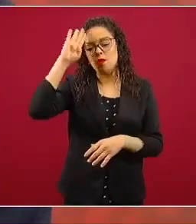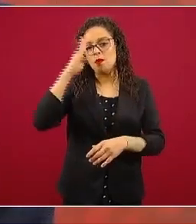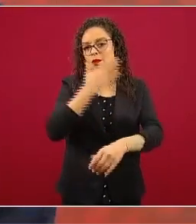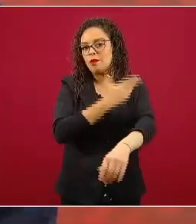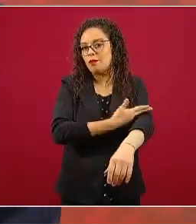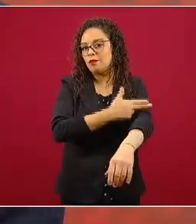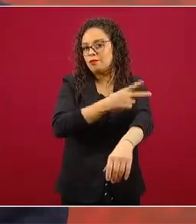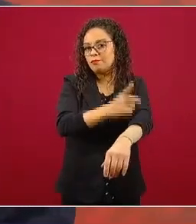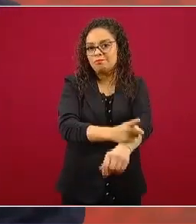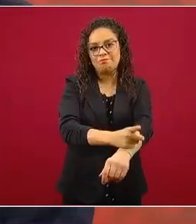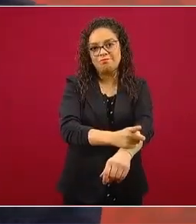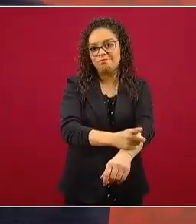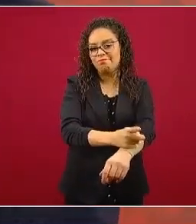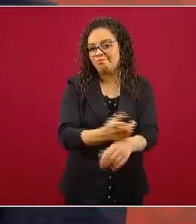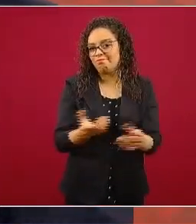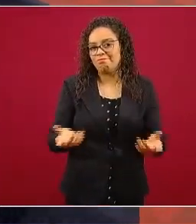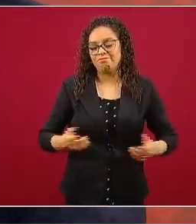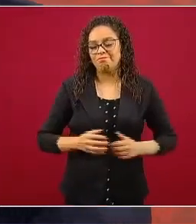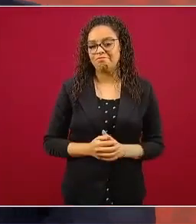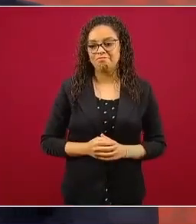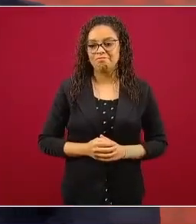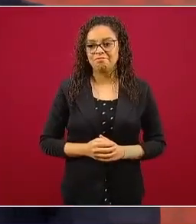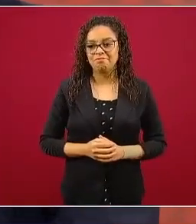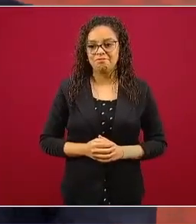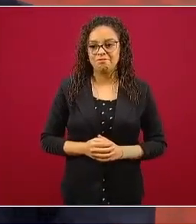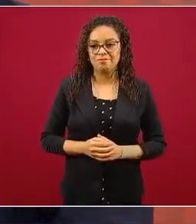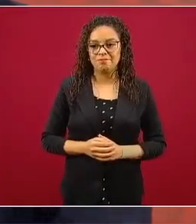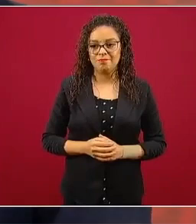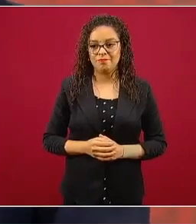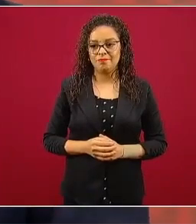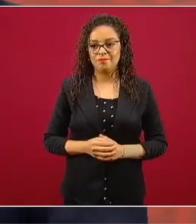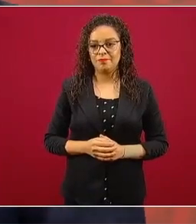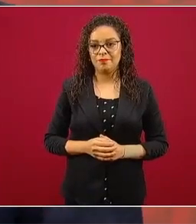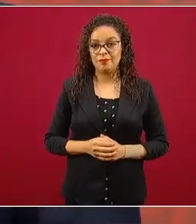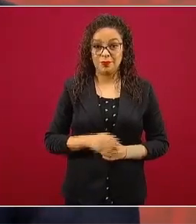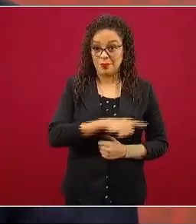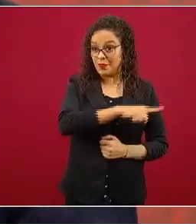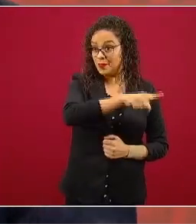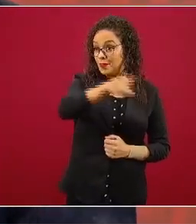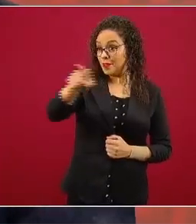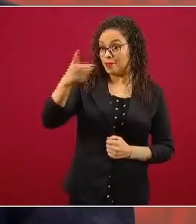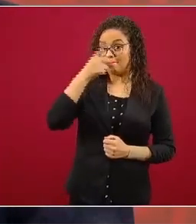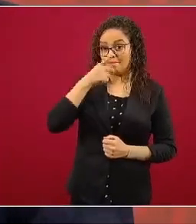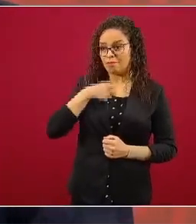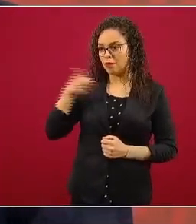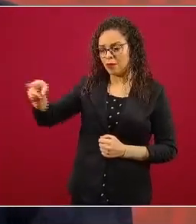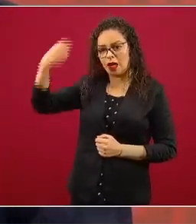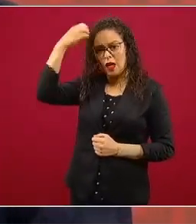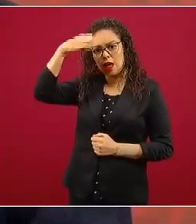No me vayan a decir que no sabe de medicina